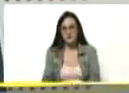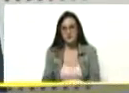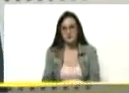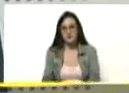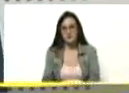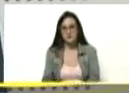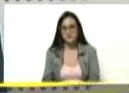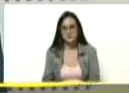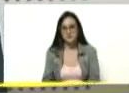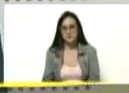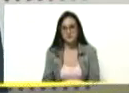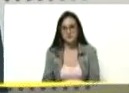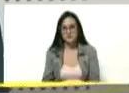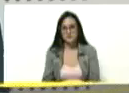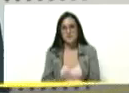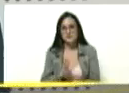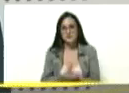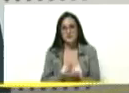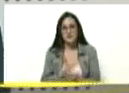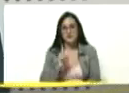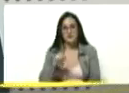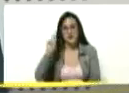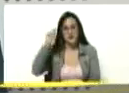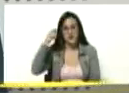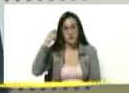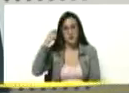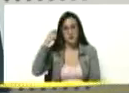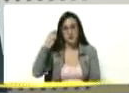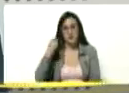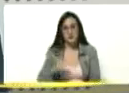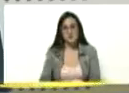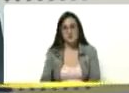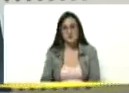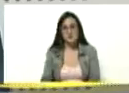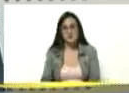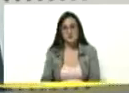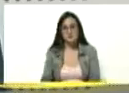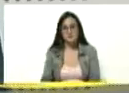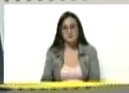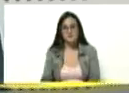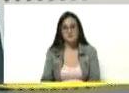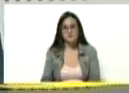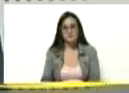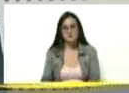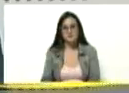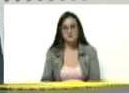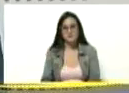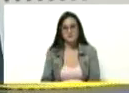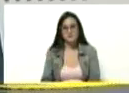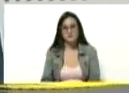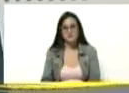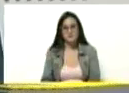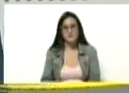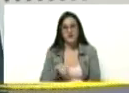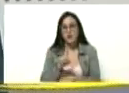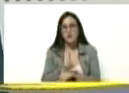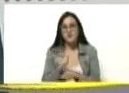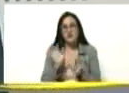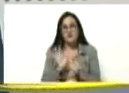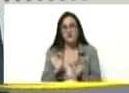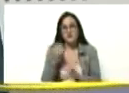Y siempre deben recordar. That the only reason why the imperialists are against you. Que la única razón por la